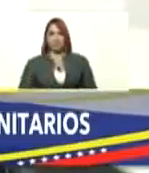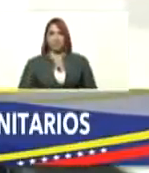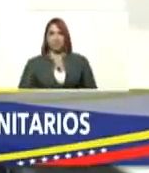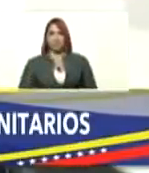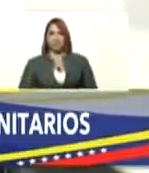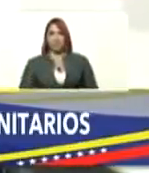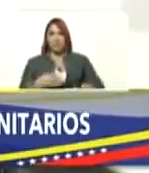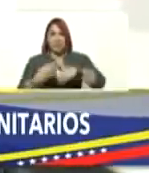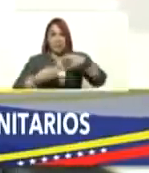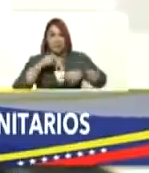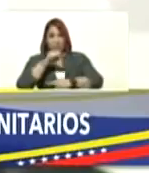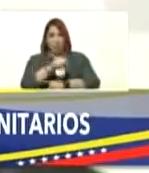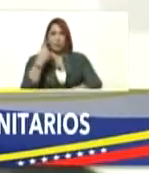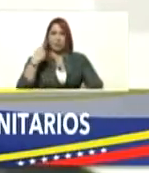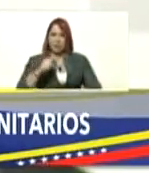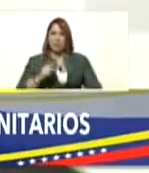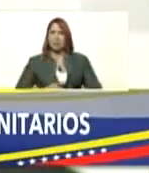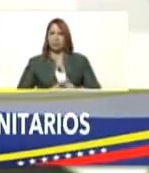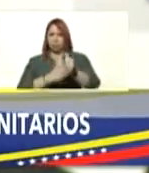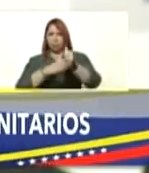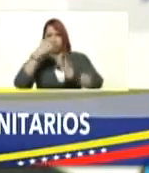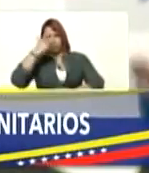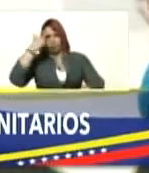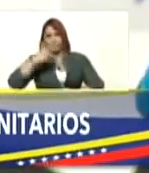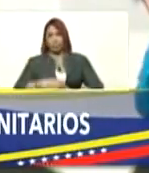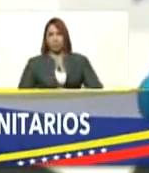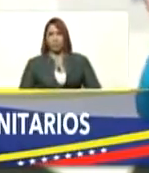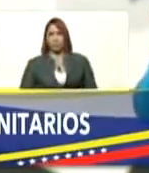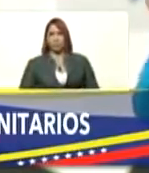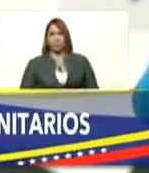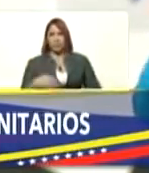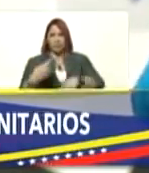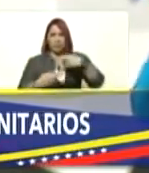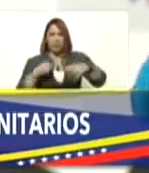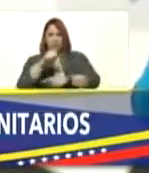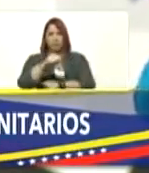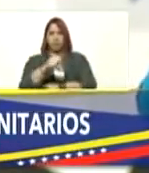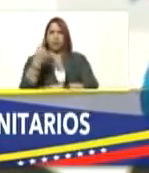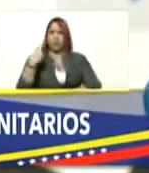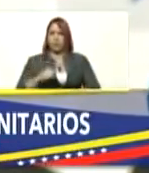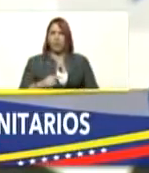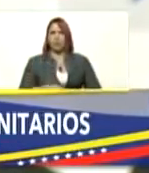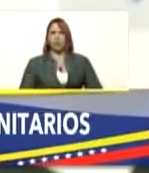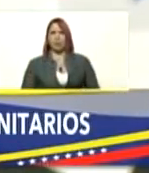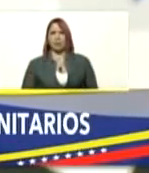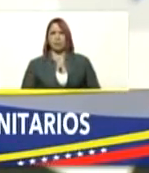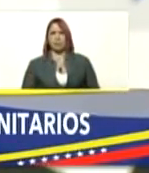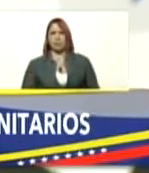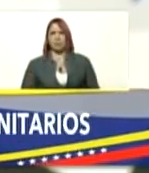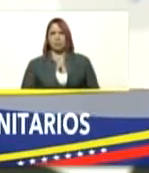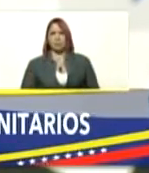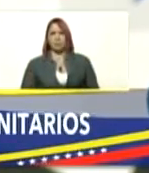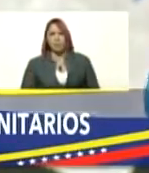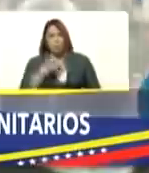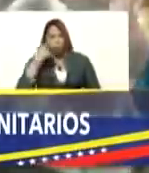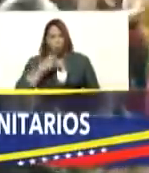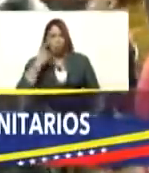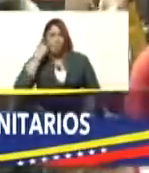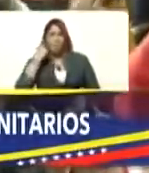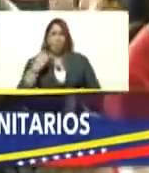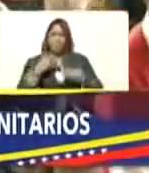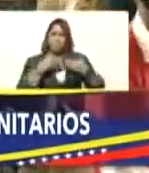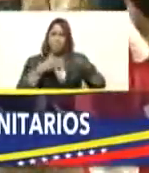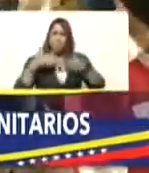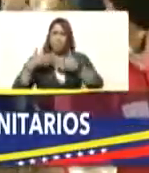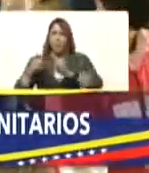La revolución tiene liderazgo. La revolución tiene una generación de garantía